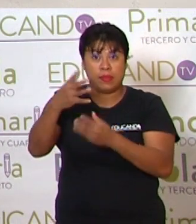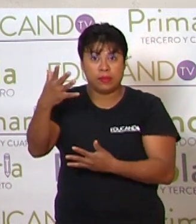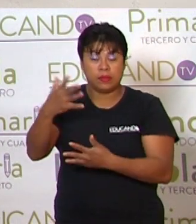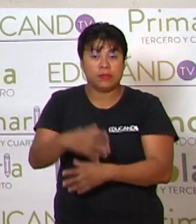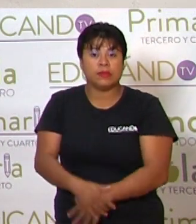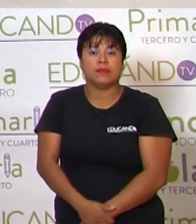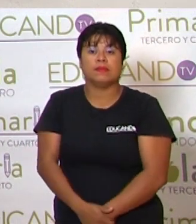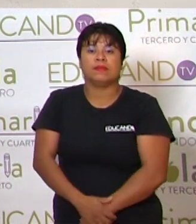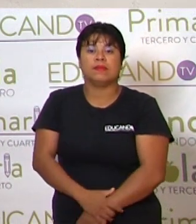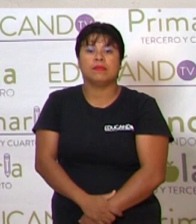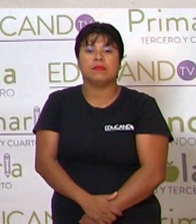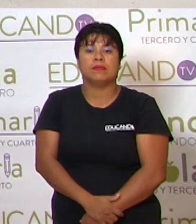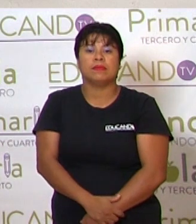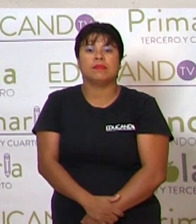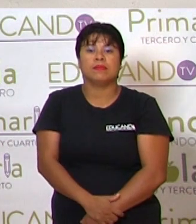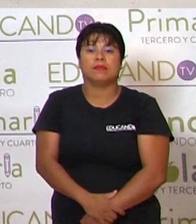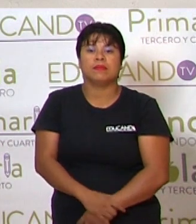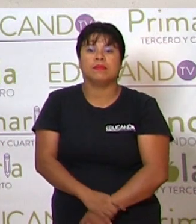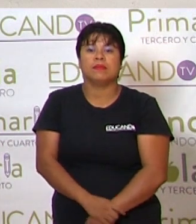describir